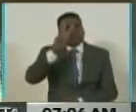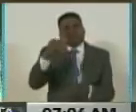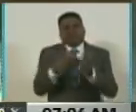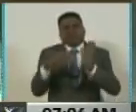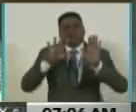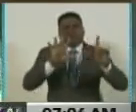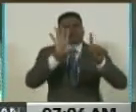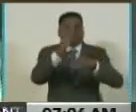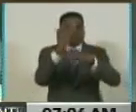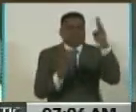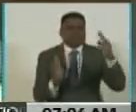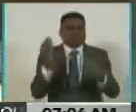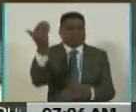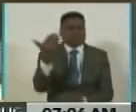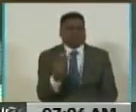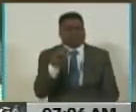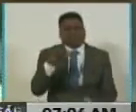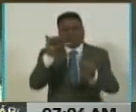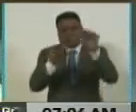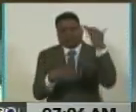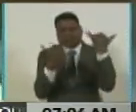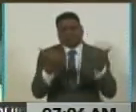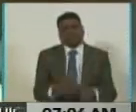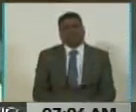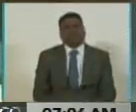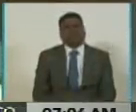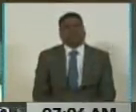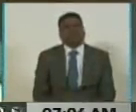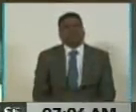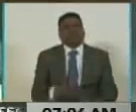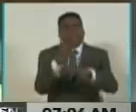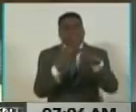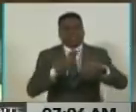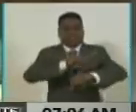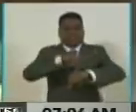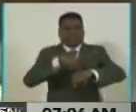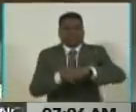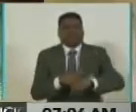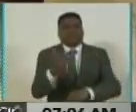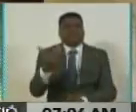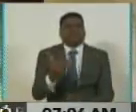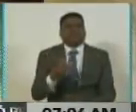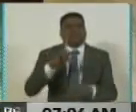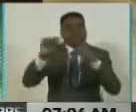Nosotros vamos a hacer una pausa, ya venimos en La Pauta de Hoy, aunque queda media hora de programa, no se parte.